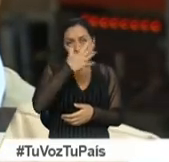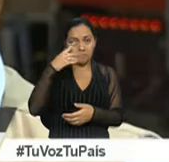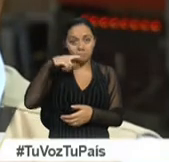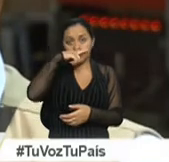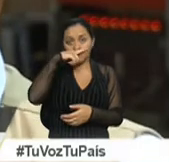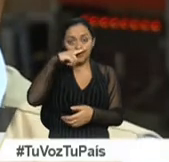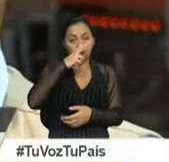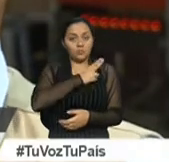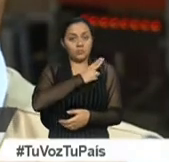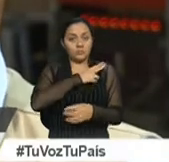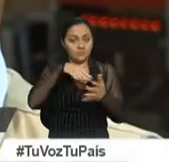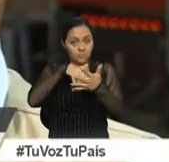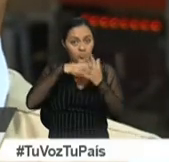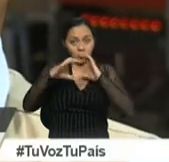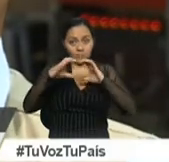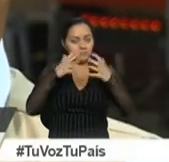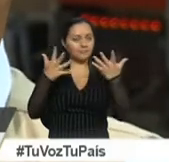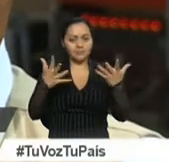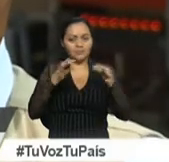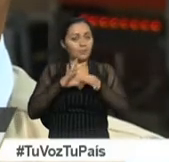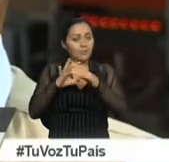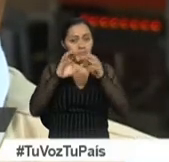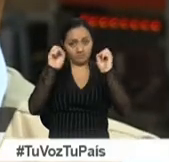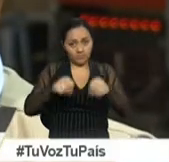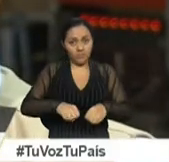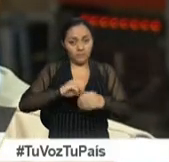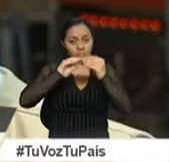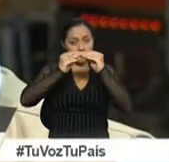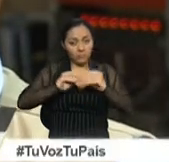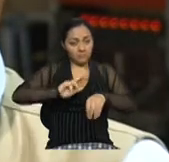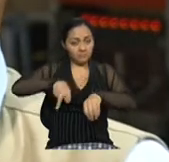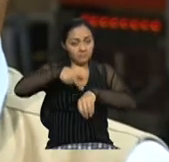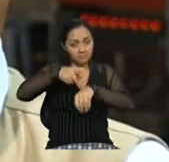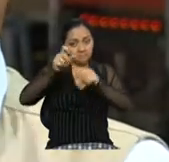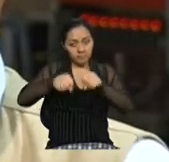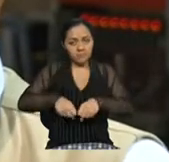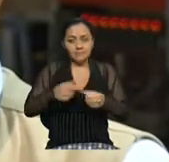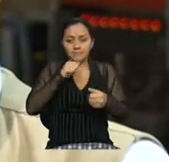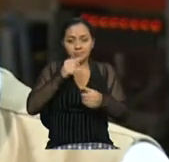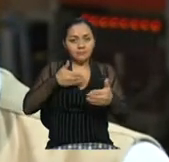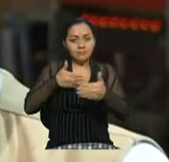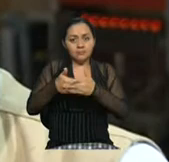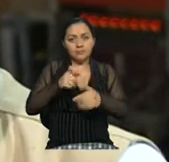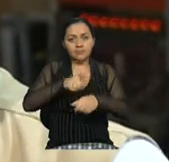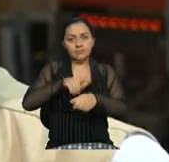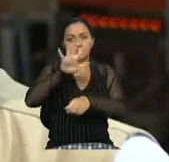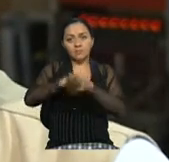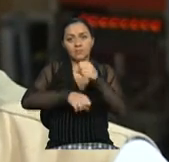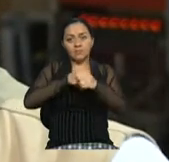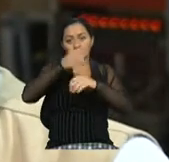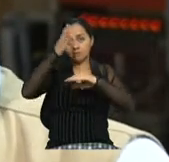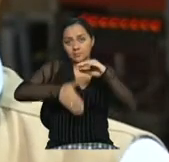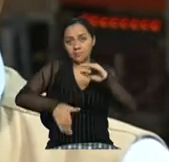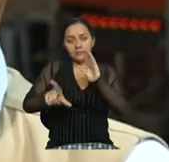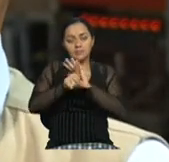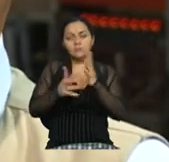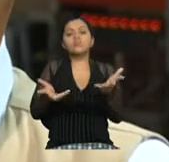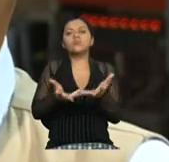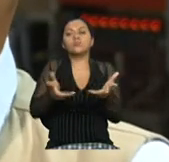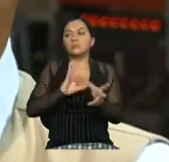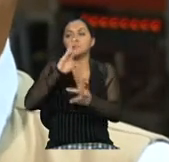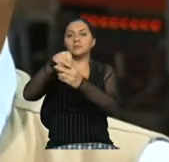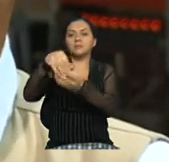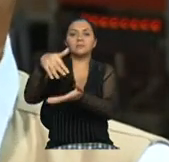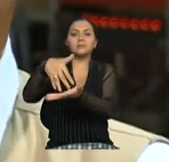universidad. Entonces, ¿cómo los compañeros pueden profesionalizarse? Ya faltan poco tiempo para cumplir los 5 años que dice la ley, caso contrario no